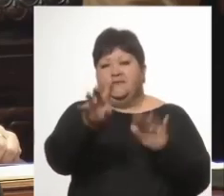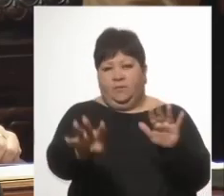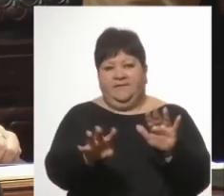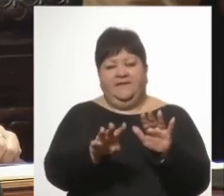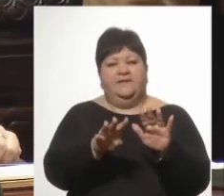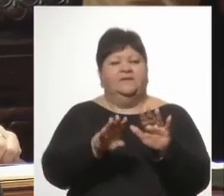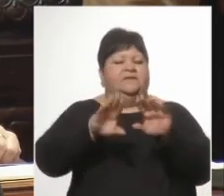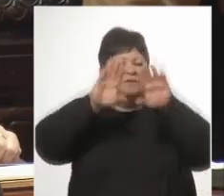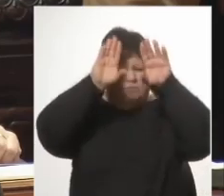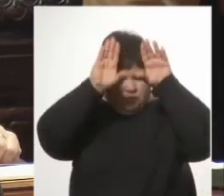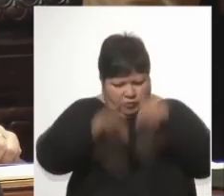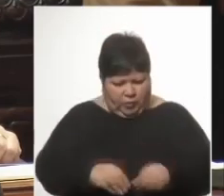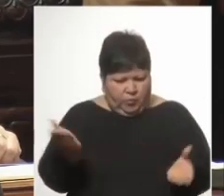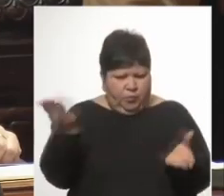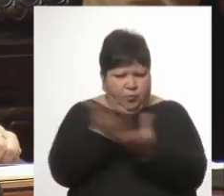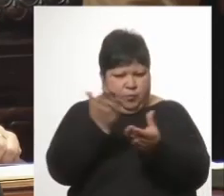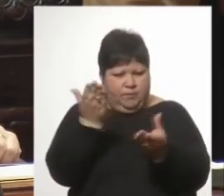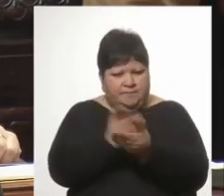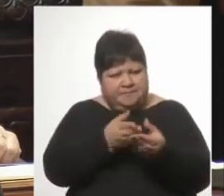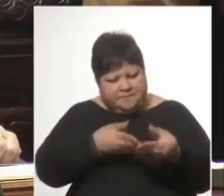las actuaciones completas.